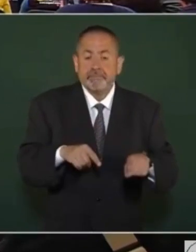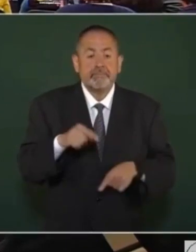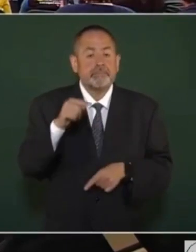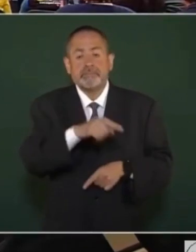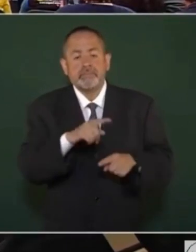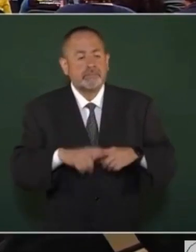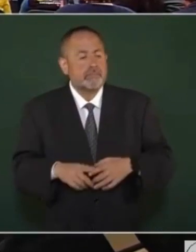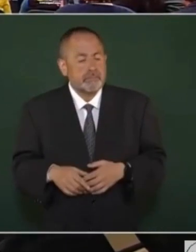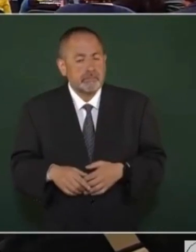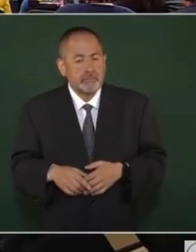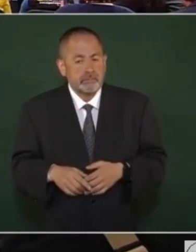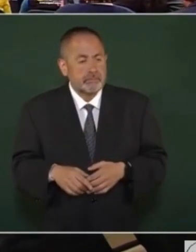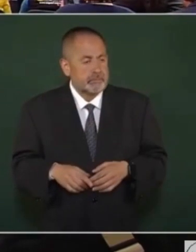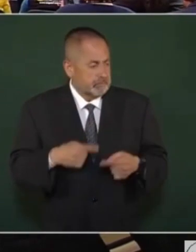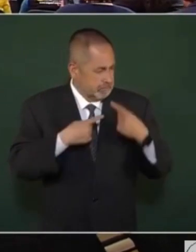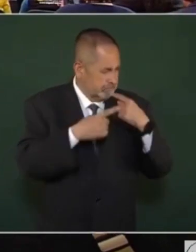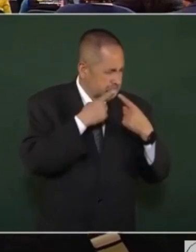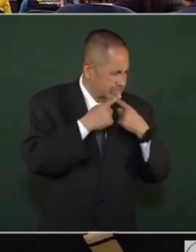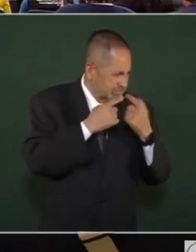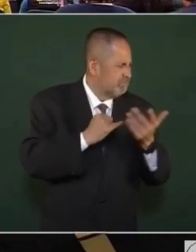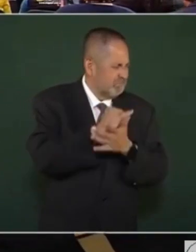y la forma como toman la decisión.